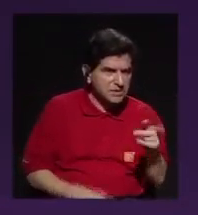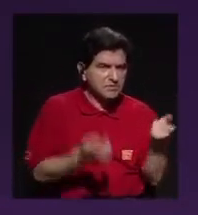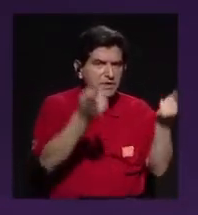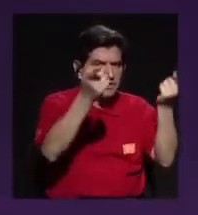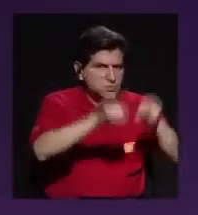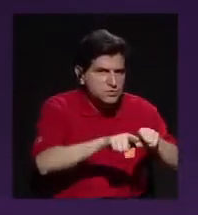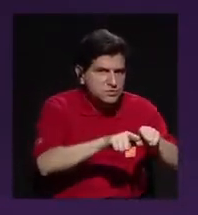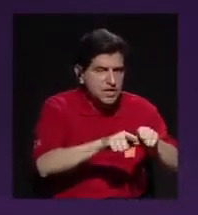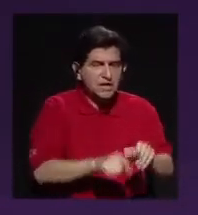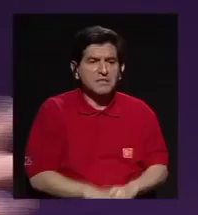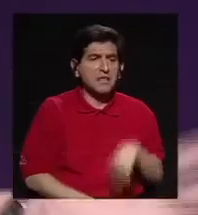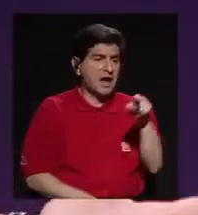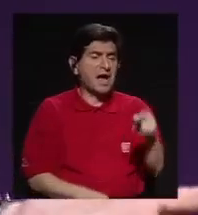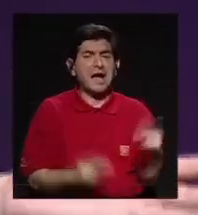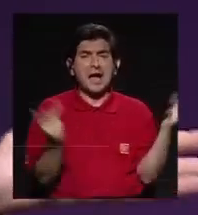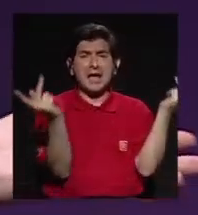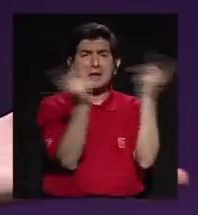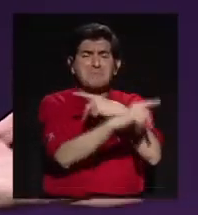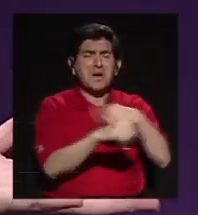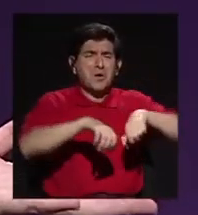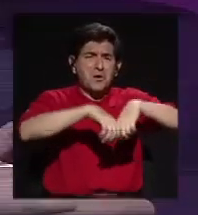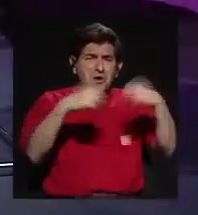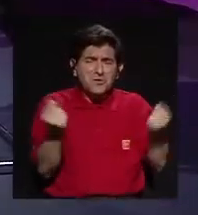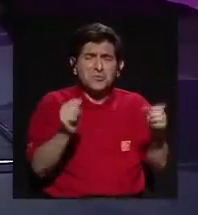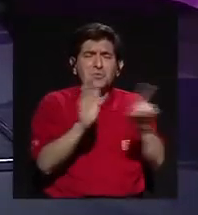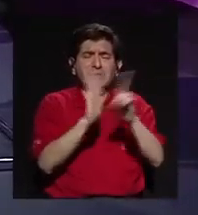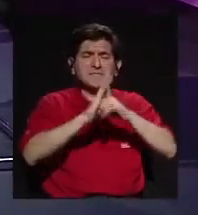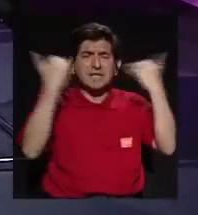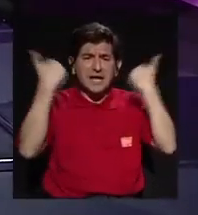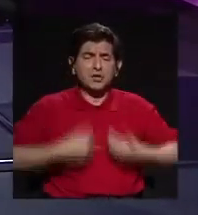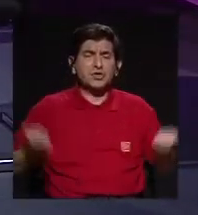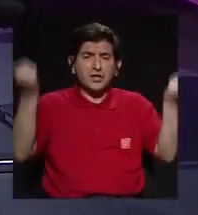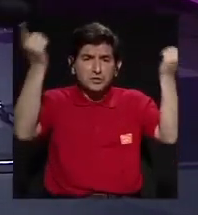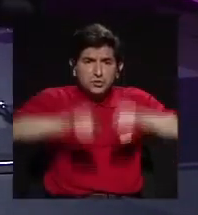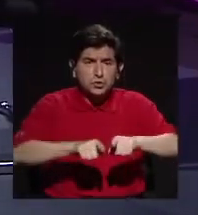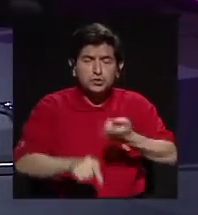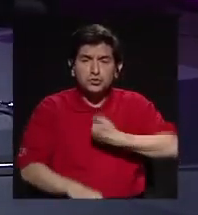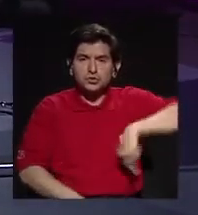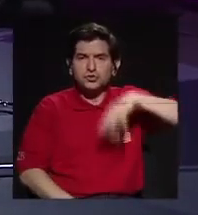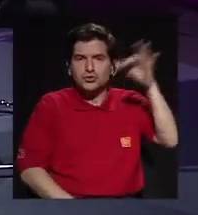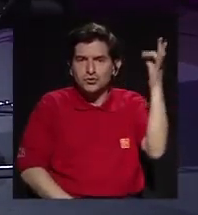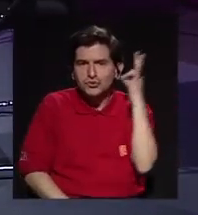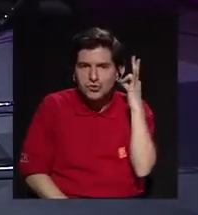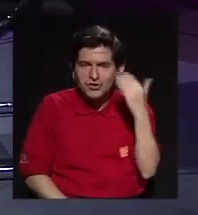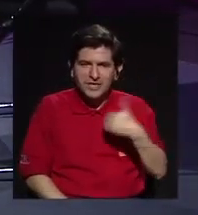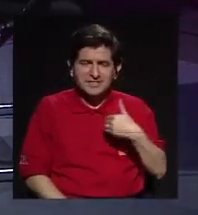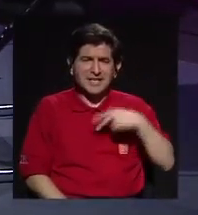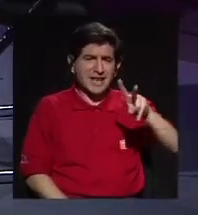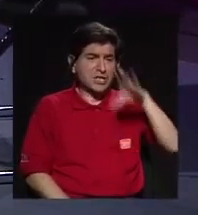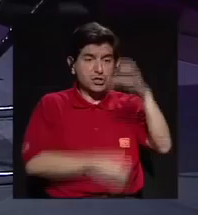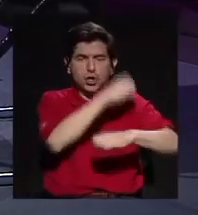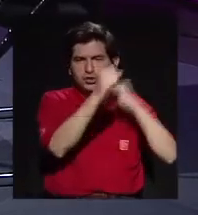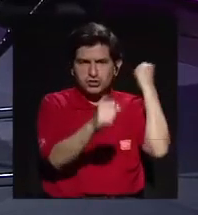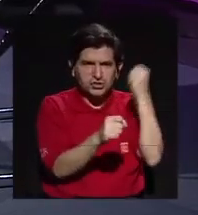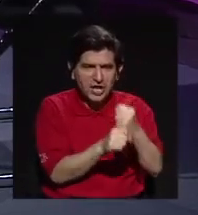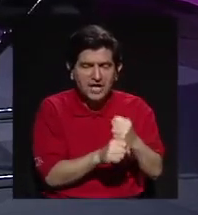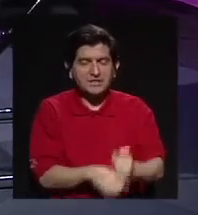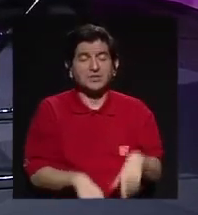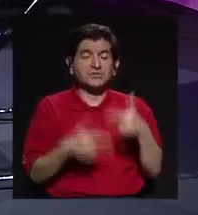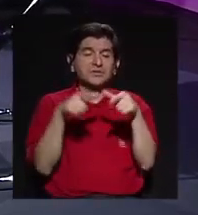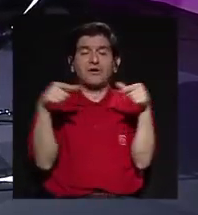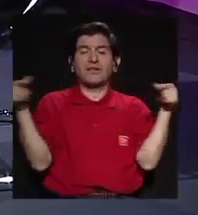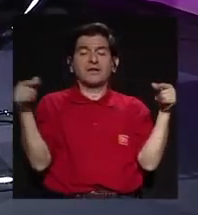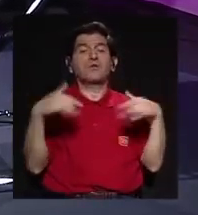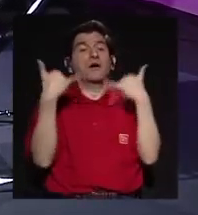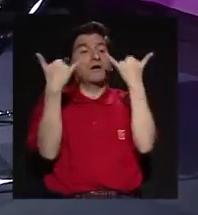algo, resulta que ahí se cometen las peores violaciones totalmente, a los derechos humanos. Totalmente. Somos nosotras las que tenemos 200 años de estar con ese lenguaje